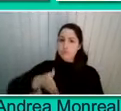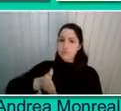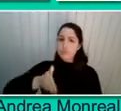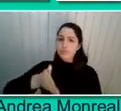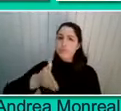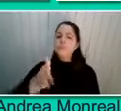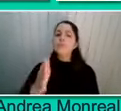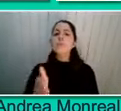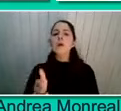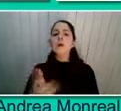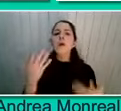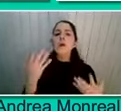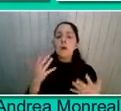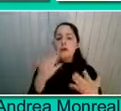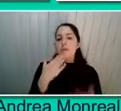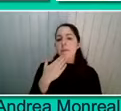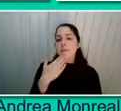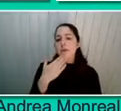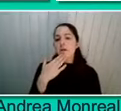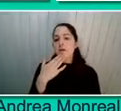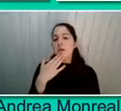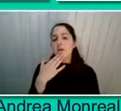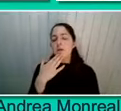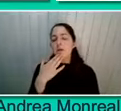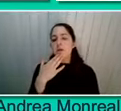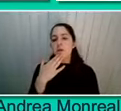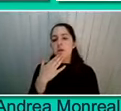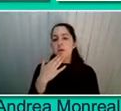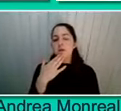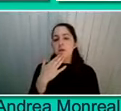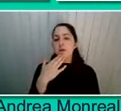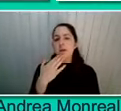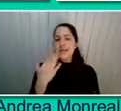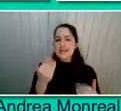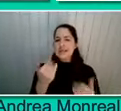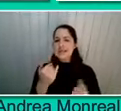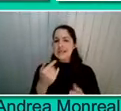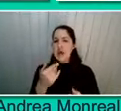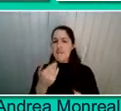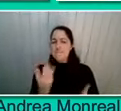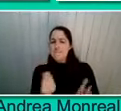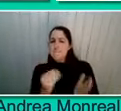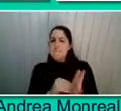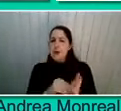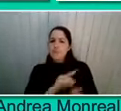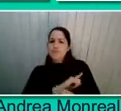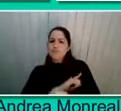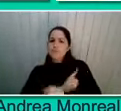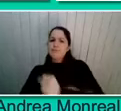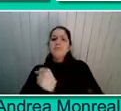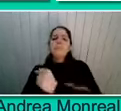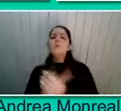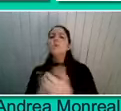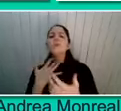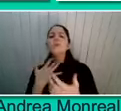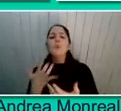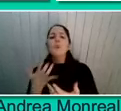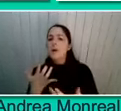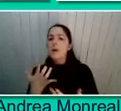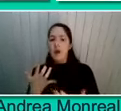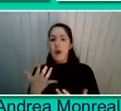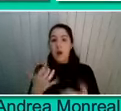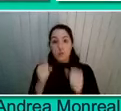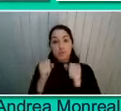probablemente también se va a ver intensificado por un eventual aumento en los